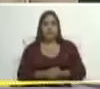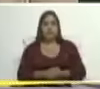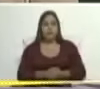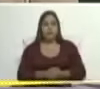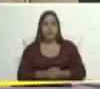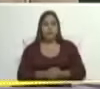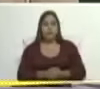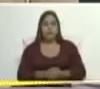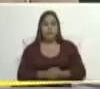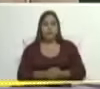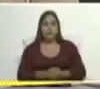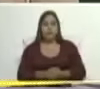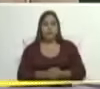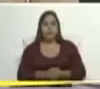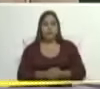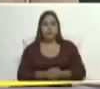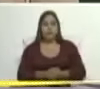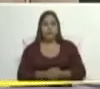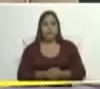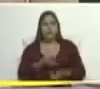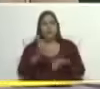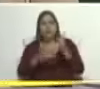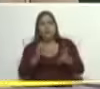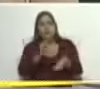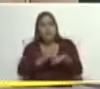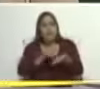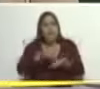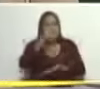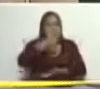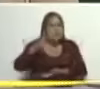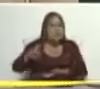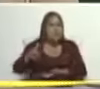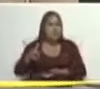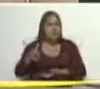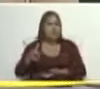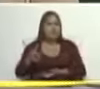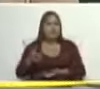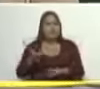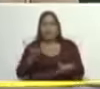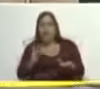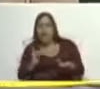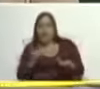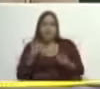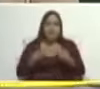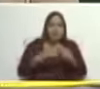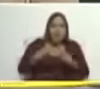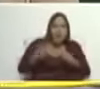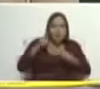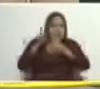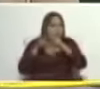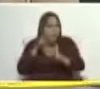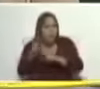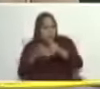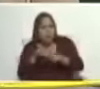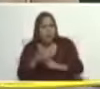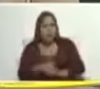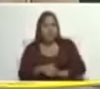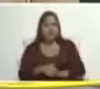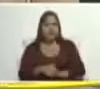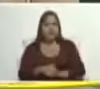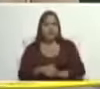sometimes people succumb to doubts. En ocasiones la gente sucumbe ante las dudas. Committed